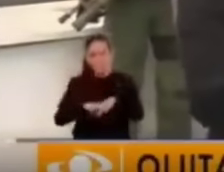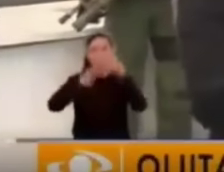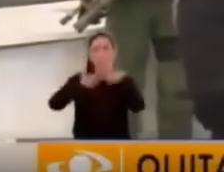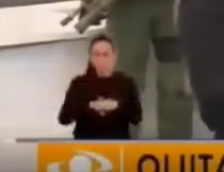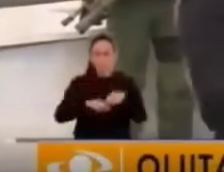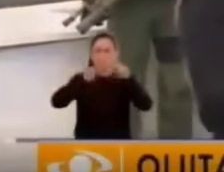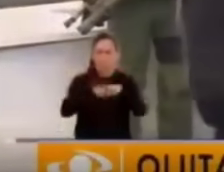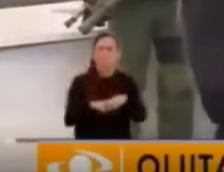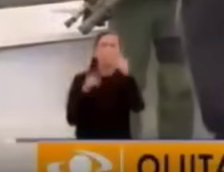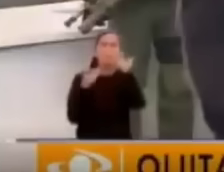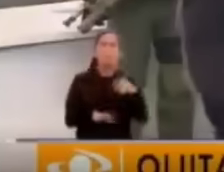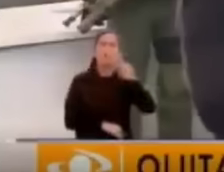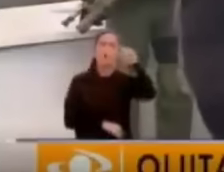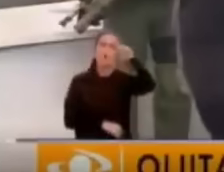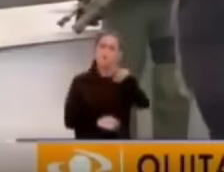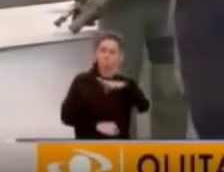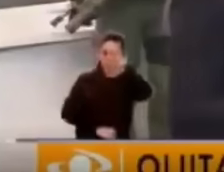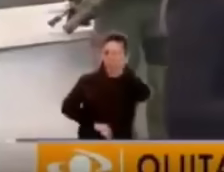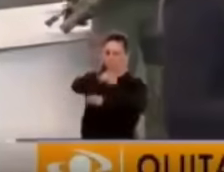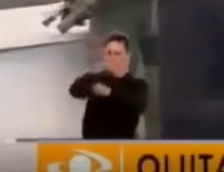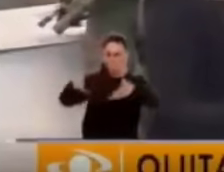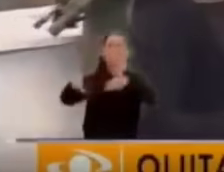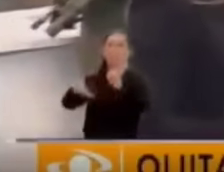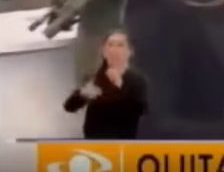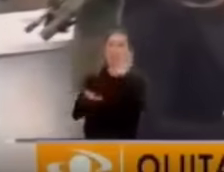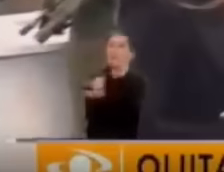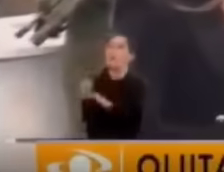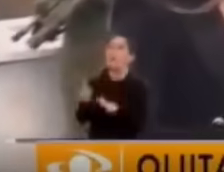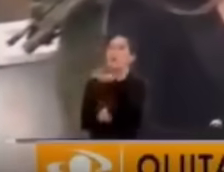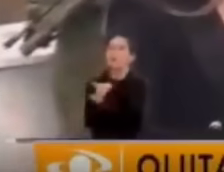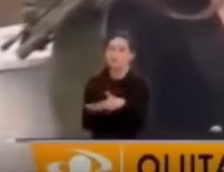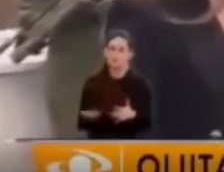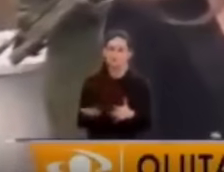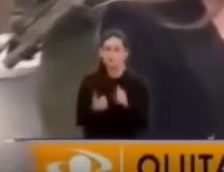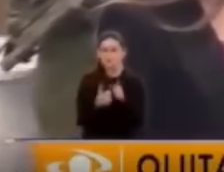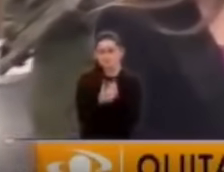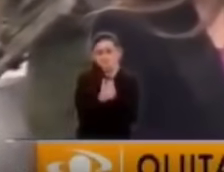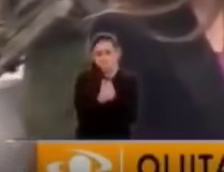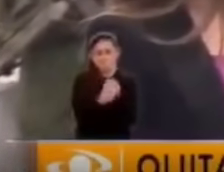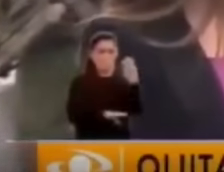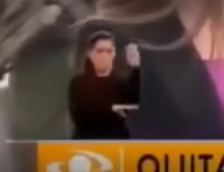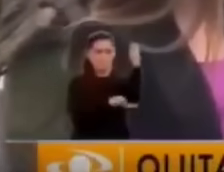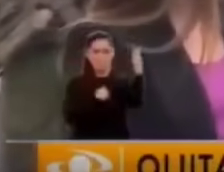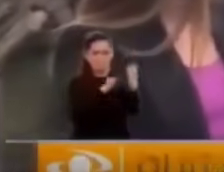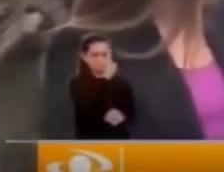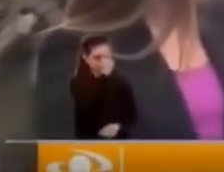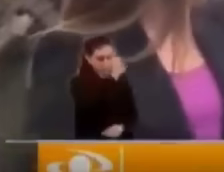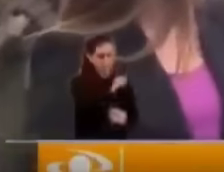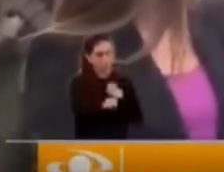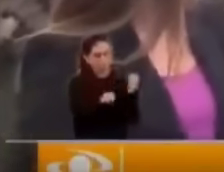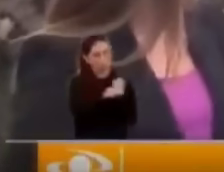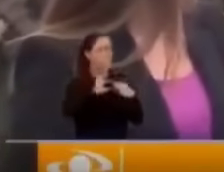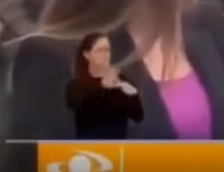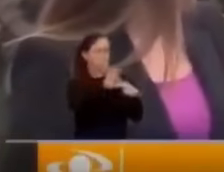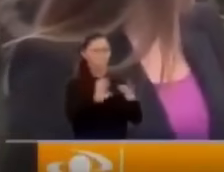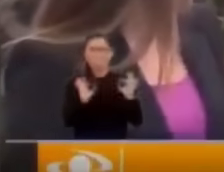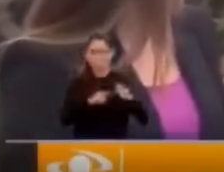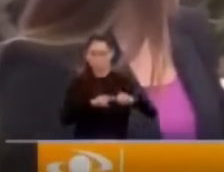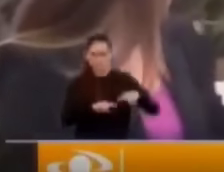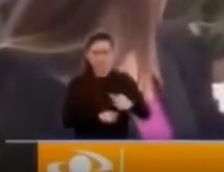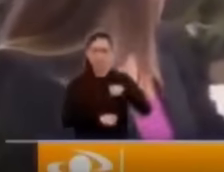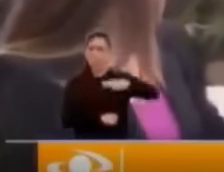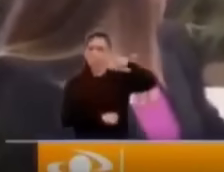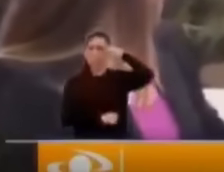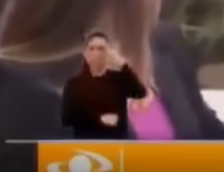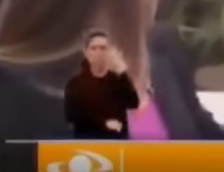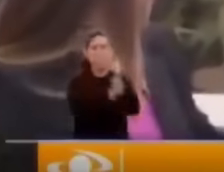además que el gobierno pareciera tener más intenciones de debilitar la policía que fortalecerla. ¿Qué le responde usted? Bueno, primero, respecto por la Fiscalía General de la Nación, hemos trabajado la mano siempre. Soy policía